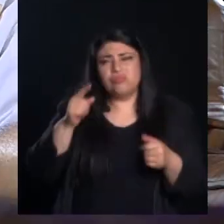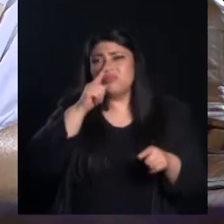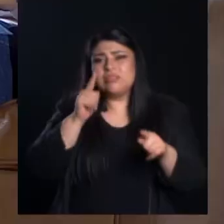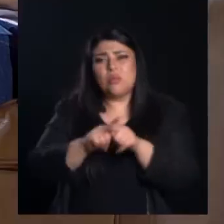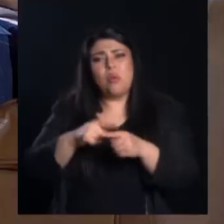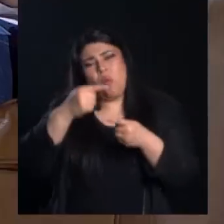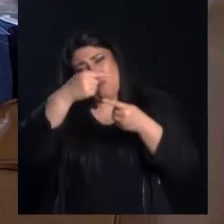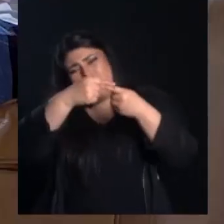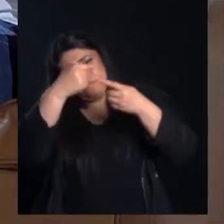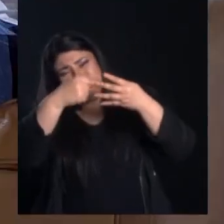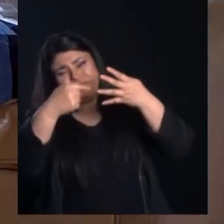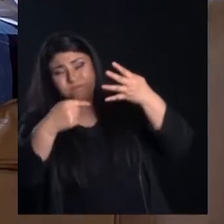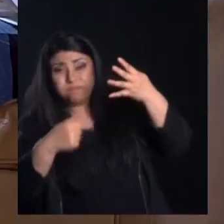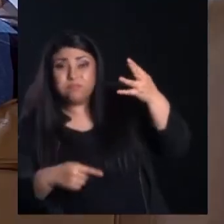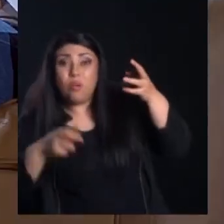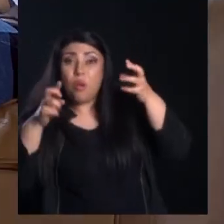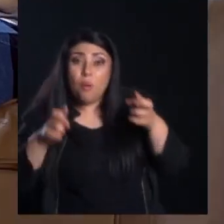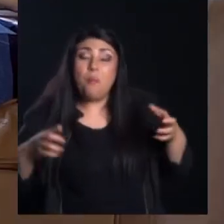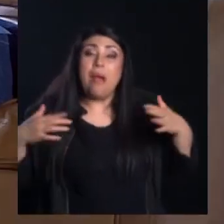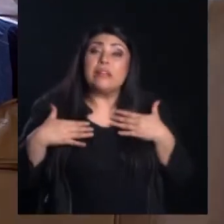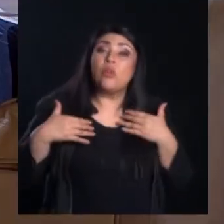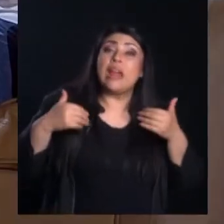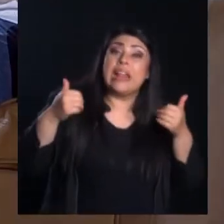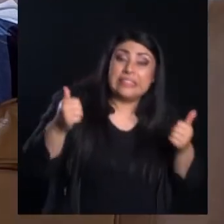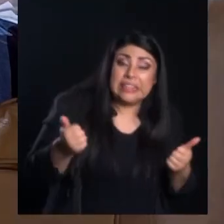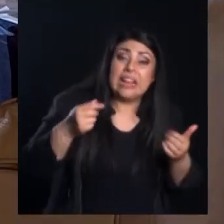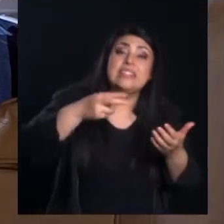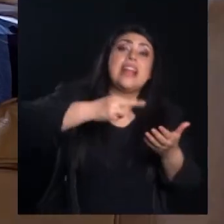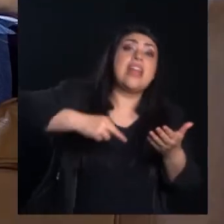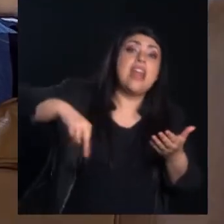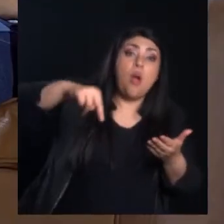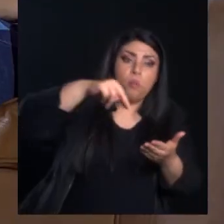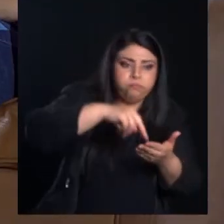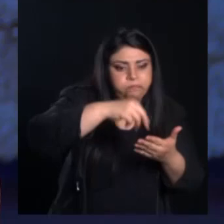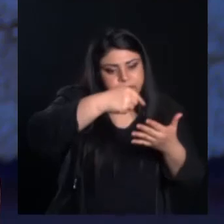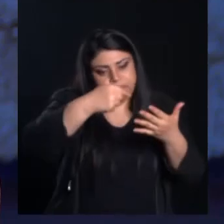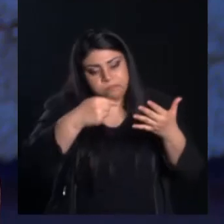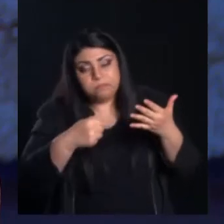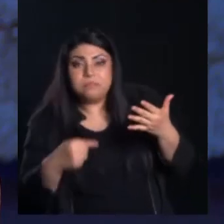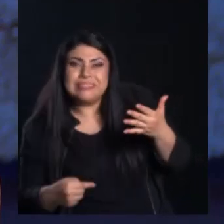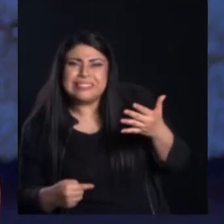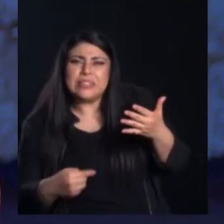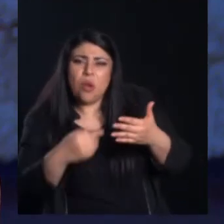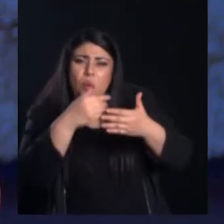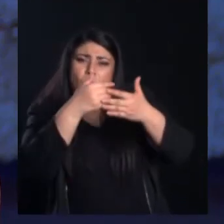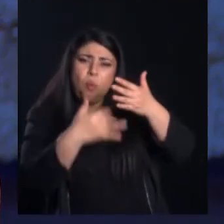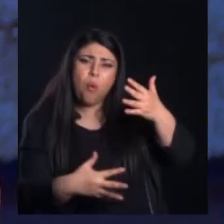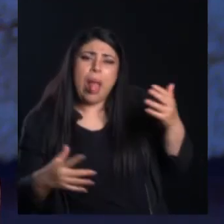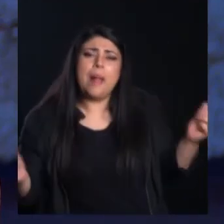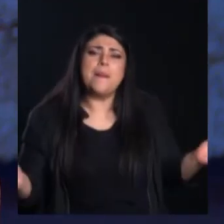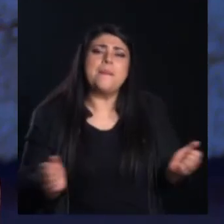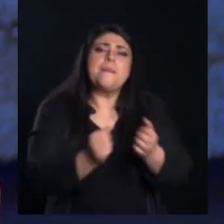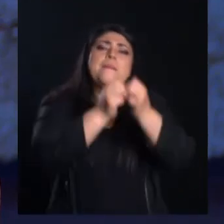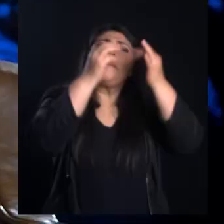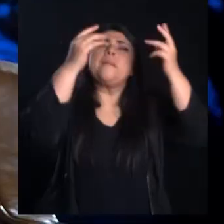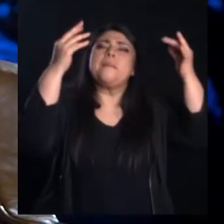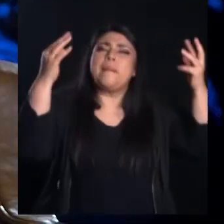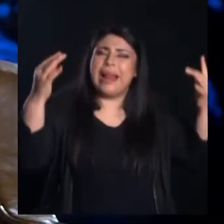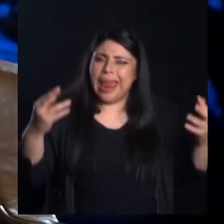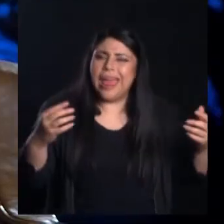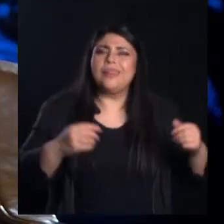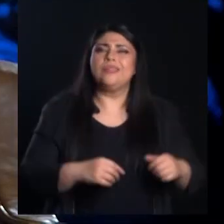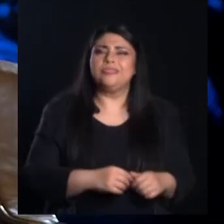mujer samaritana tenemos a la hija de jairo tenemos un una sinfín de milagros de señales